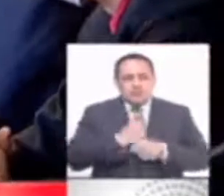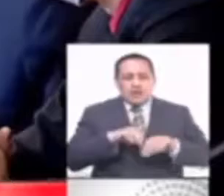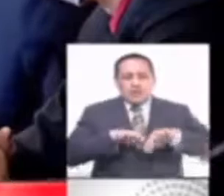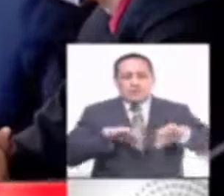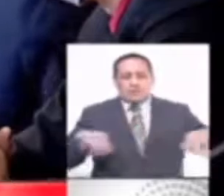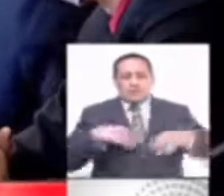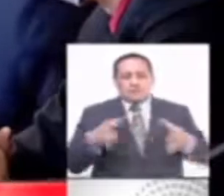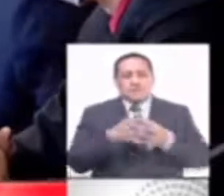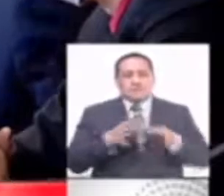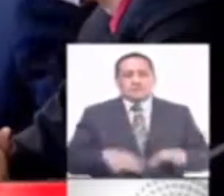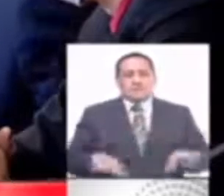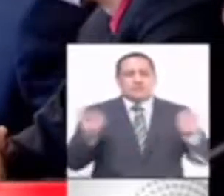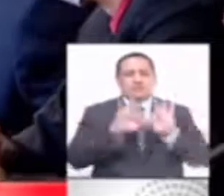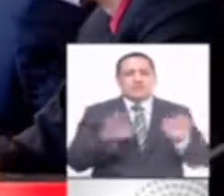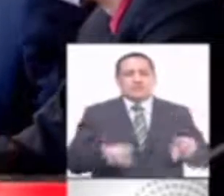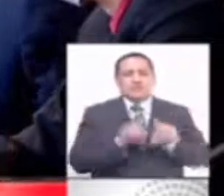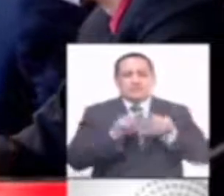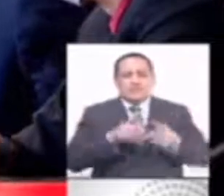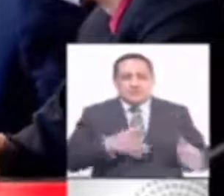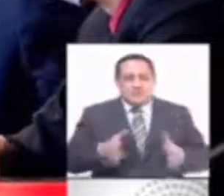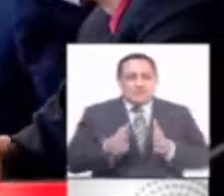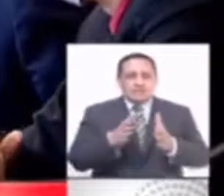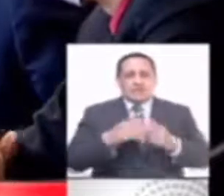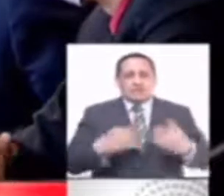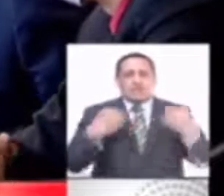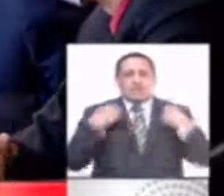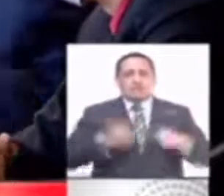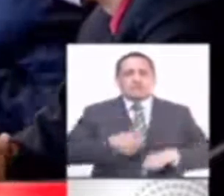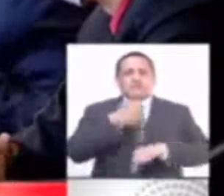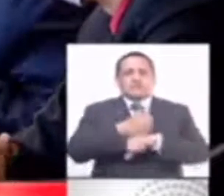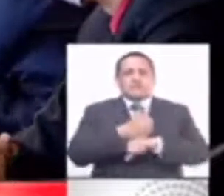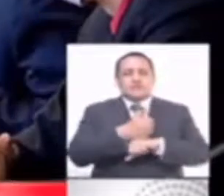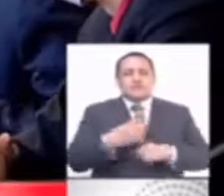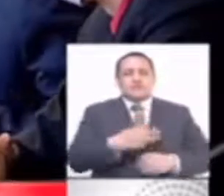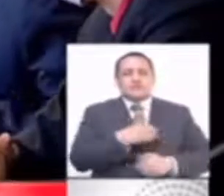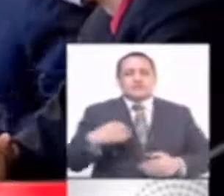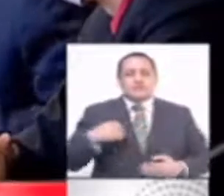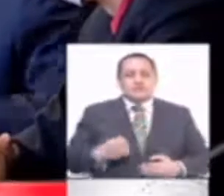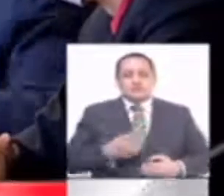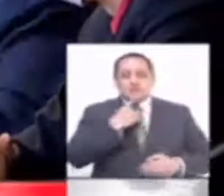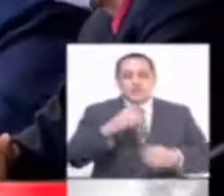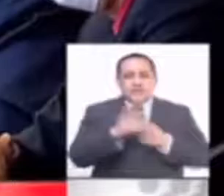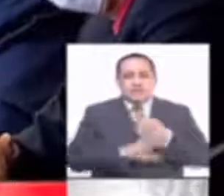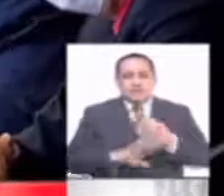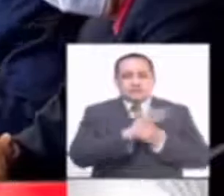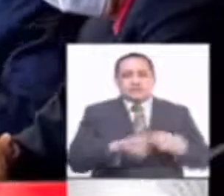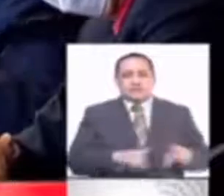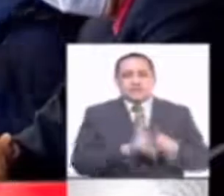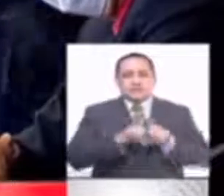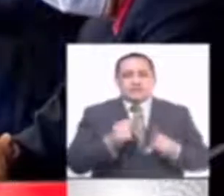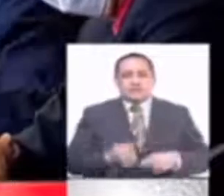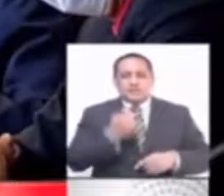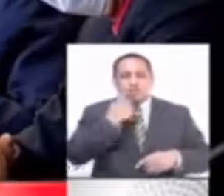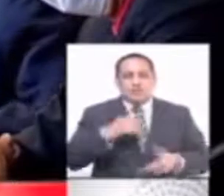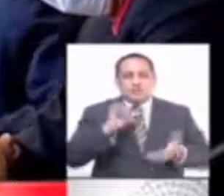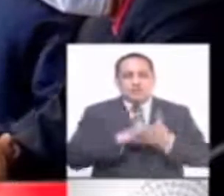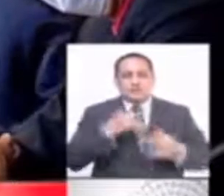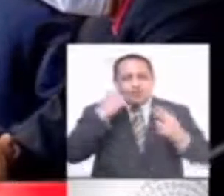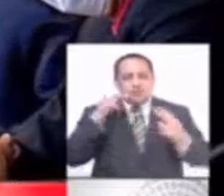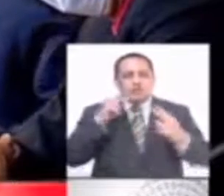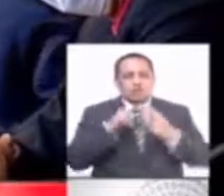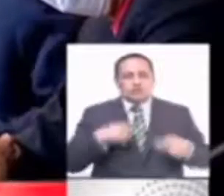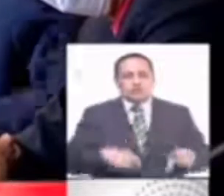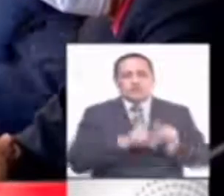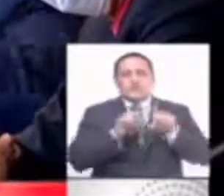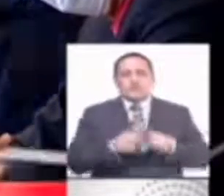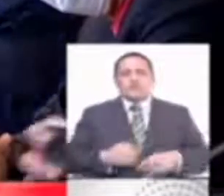a la parte más importante de la carrera de un oficial. El ministro de defensa es el hombre que conoce, es